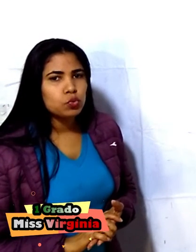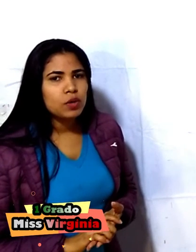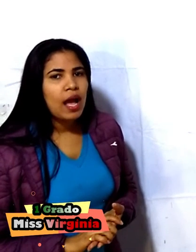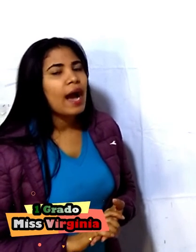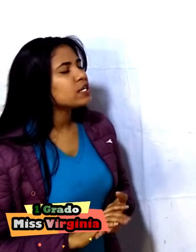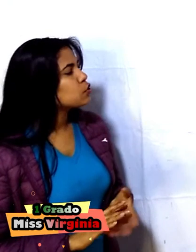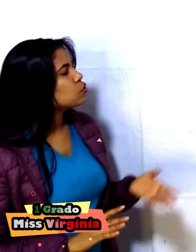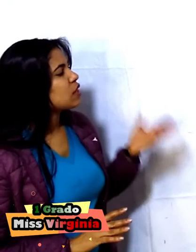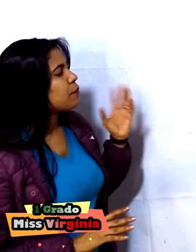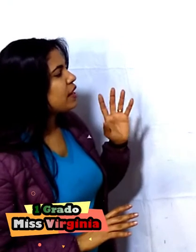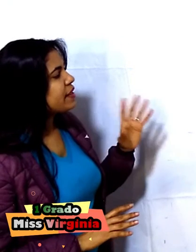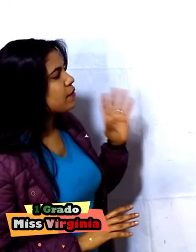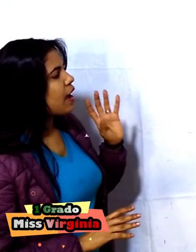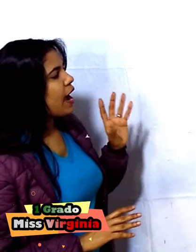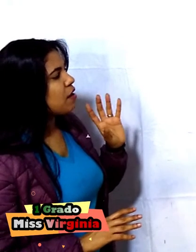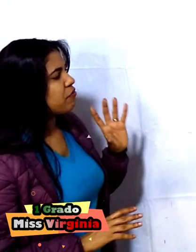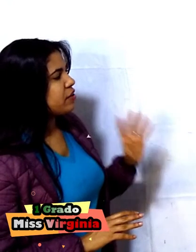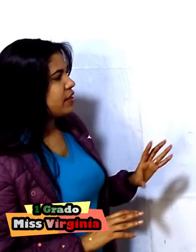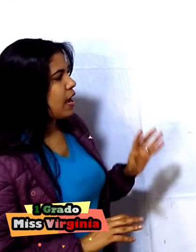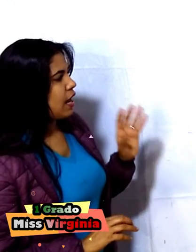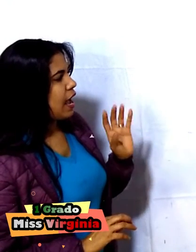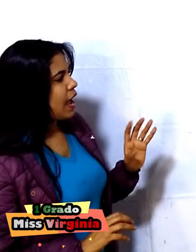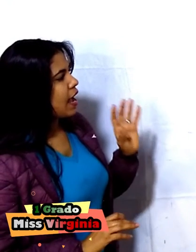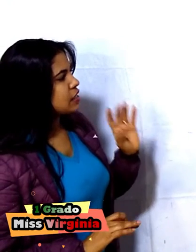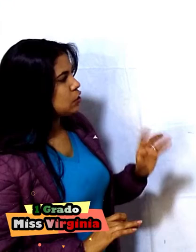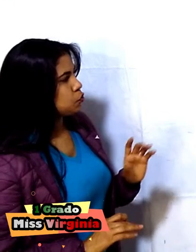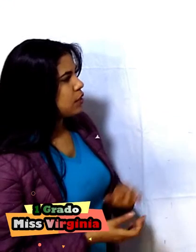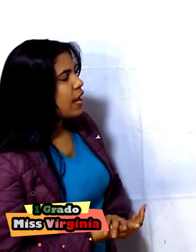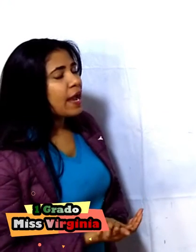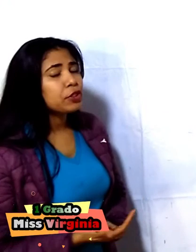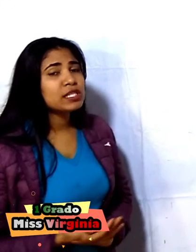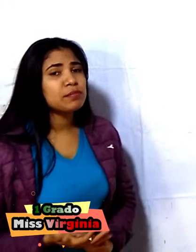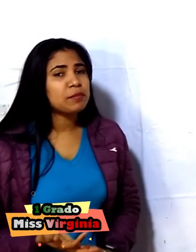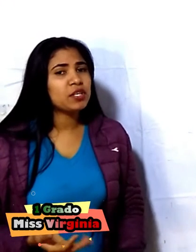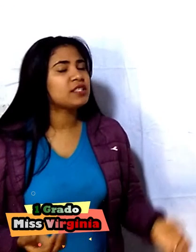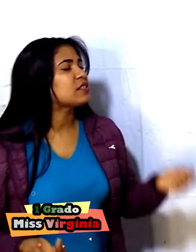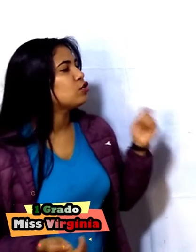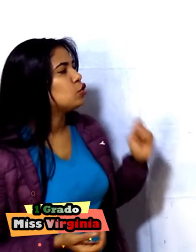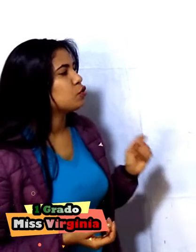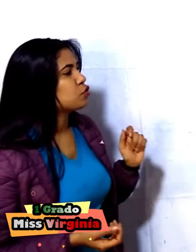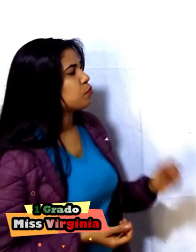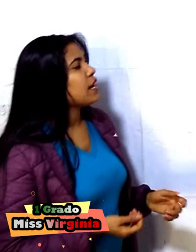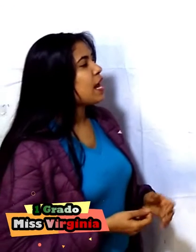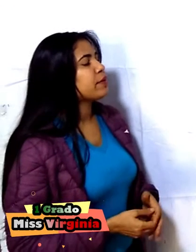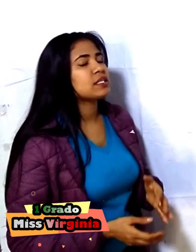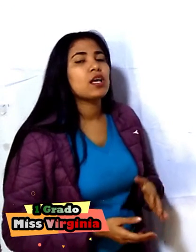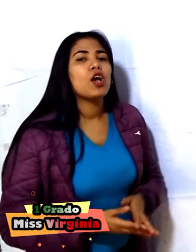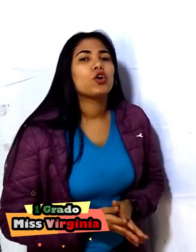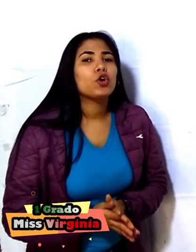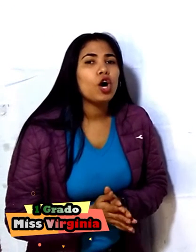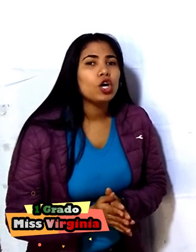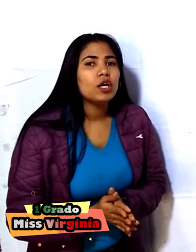Achu. Achu también la lleva al final. Achu. Entonces, mis amores, estas son dos